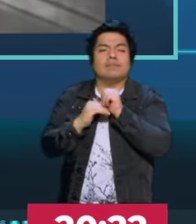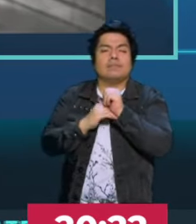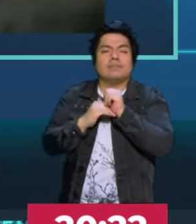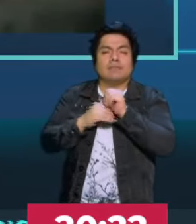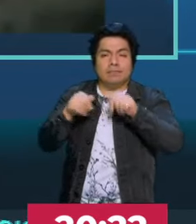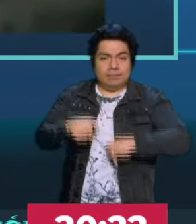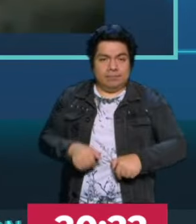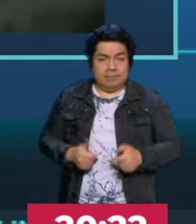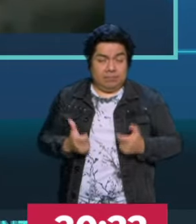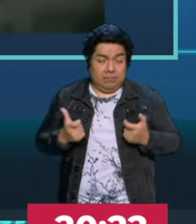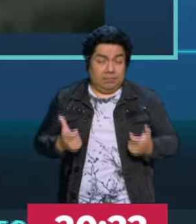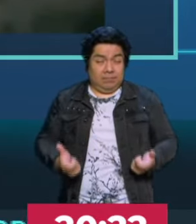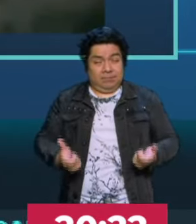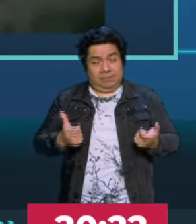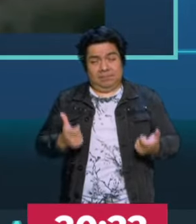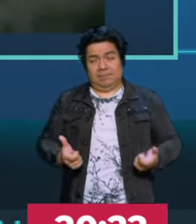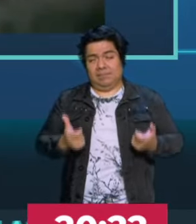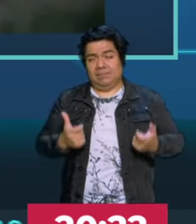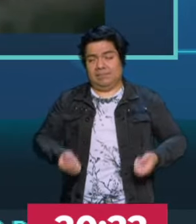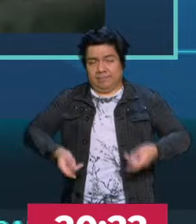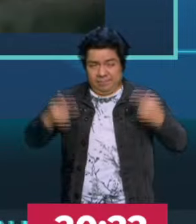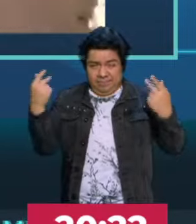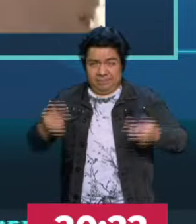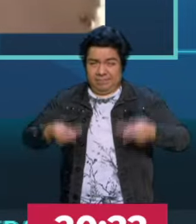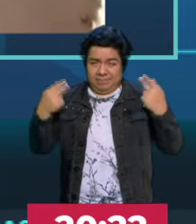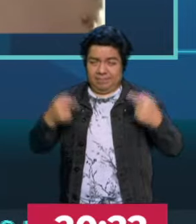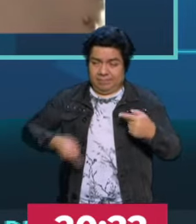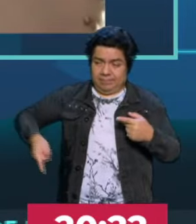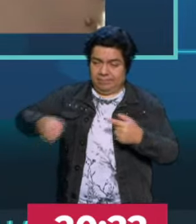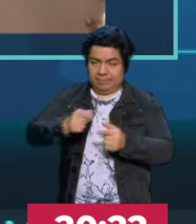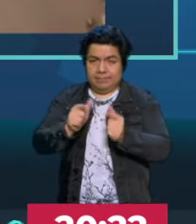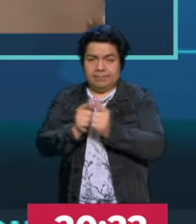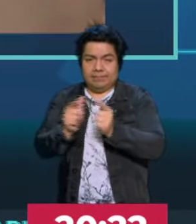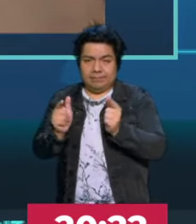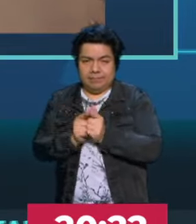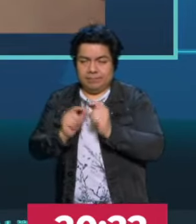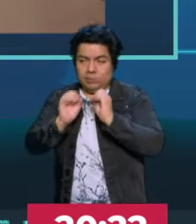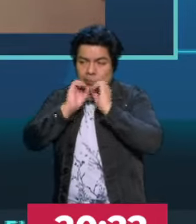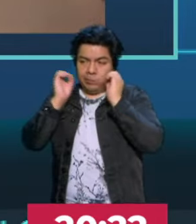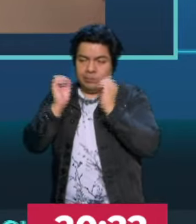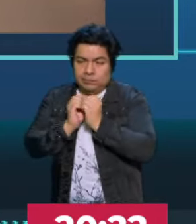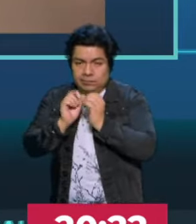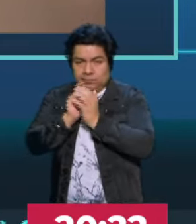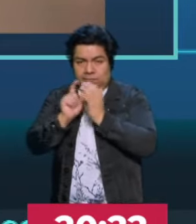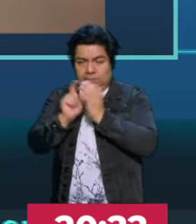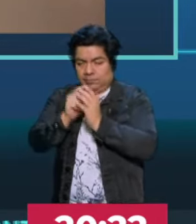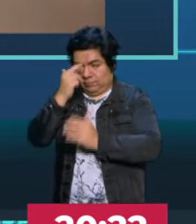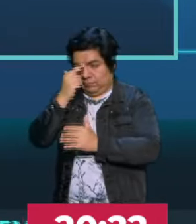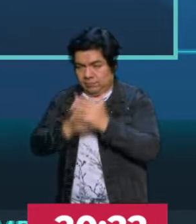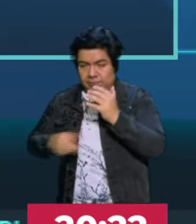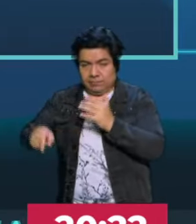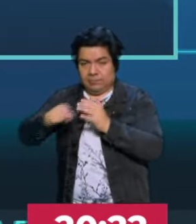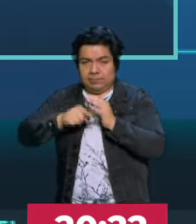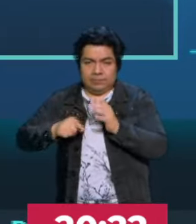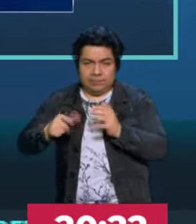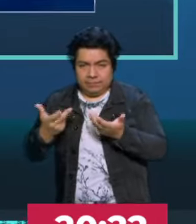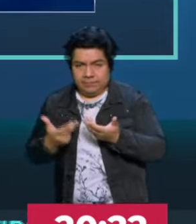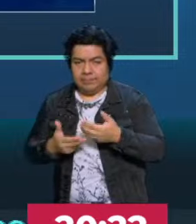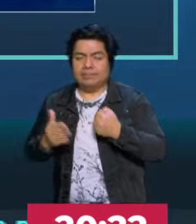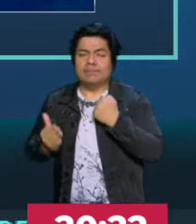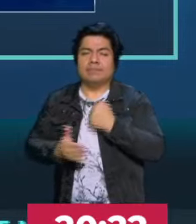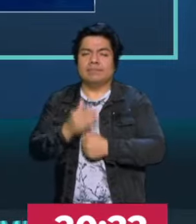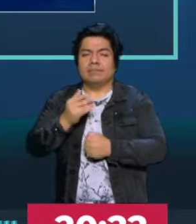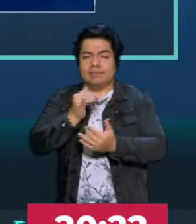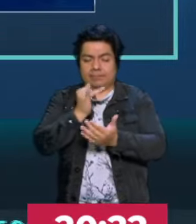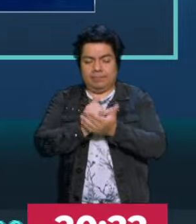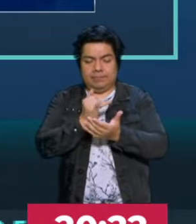ganancias millonarias las que reciben estos grupos, estas organizaciones criminales, porque no solo está el tema de elevación